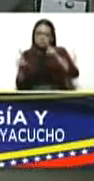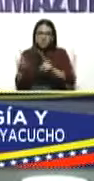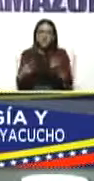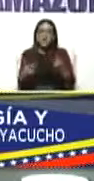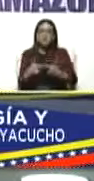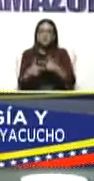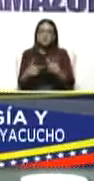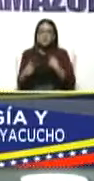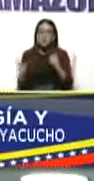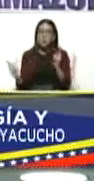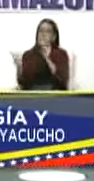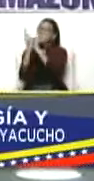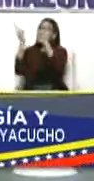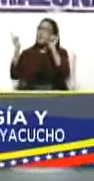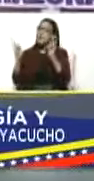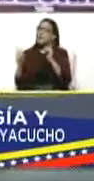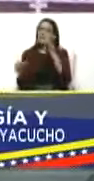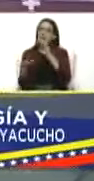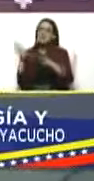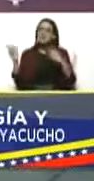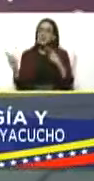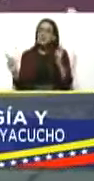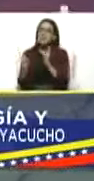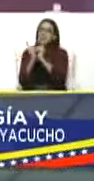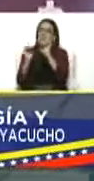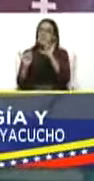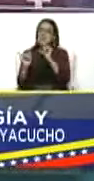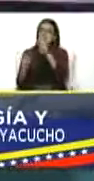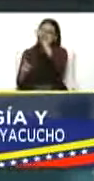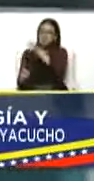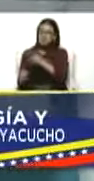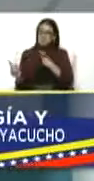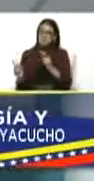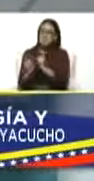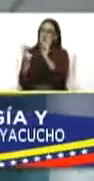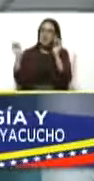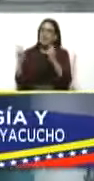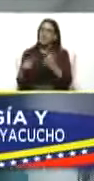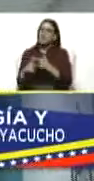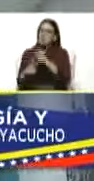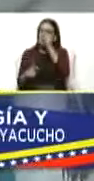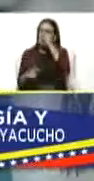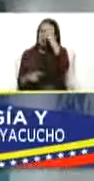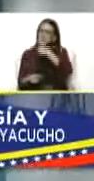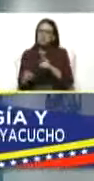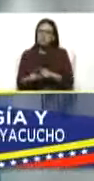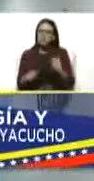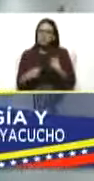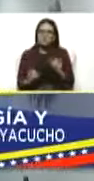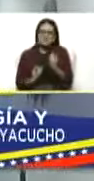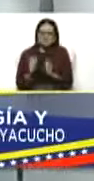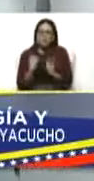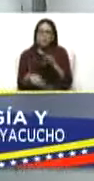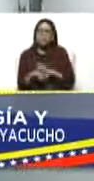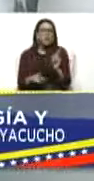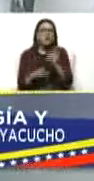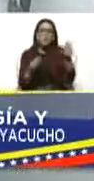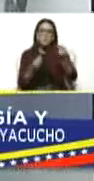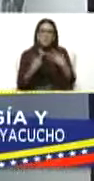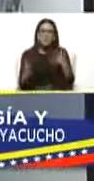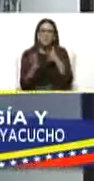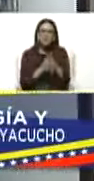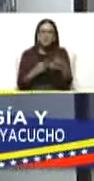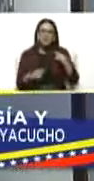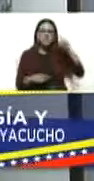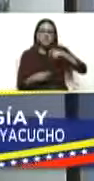él, bajando de la avioneta, por cierto. Y recuerdo que estaba descontento porque no le llegaban suministros y esas cosas. Siempre ha sido uno de los problemas aquí